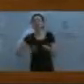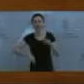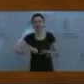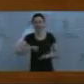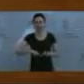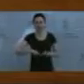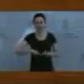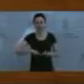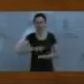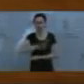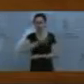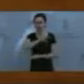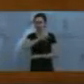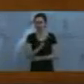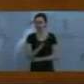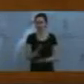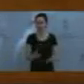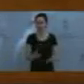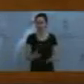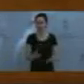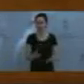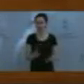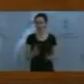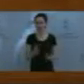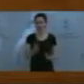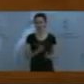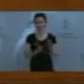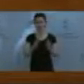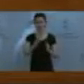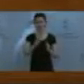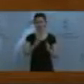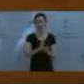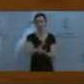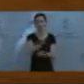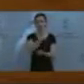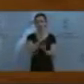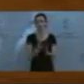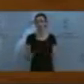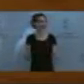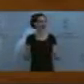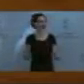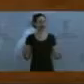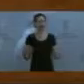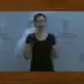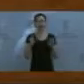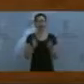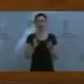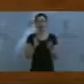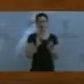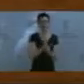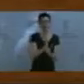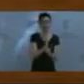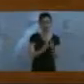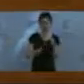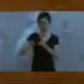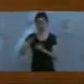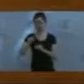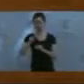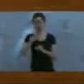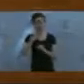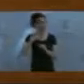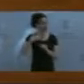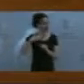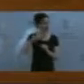es inamovible. Ahí ya no hay modificaciones de crédito presupuestario, ahí no hay traslaciones de crédito, ahí no hay no